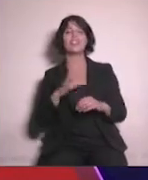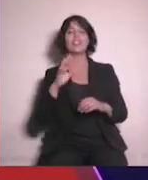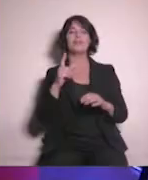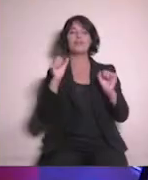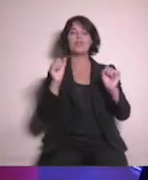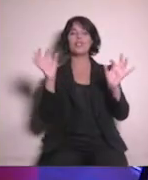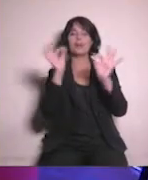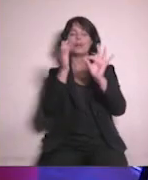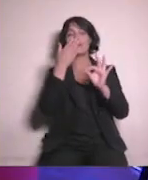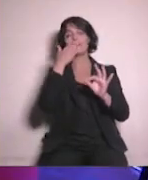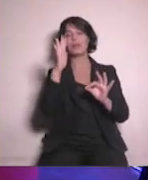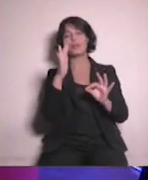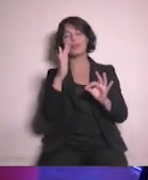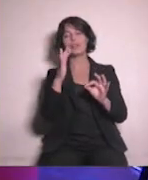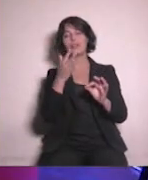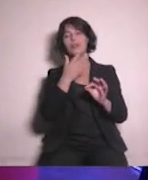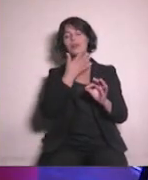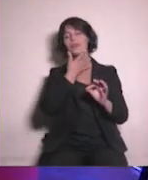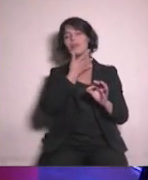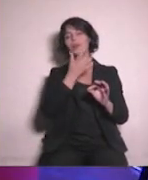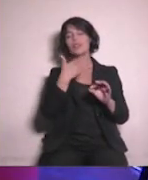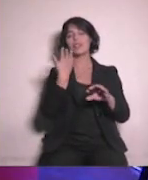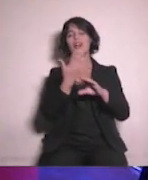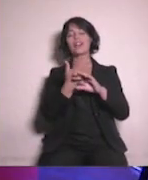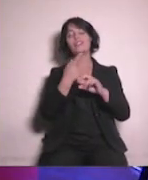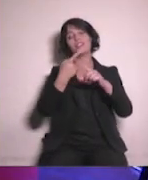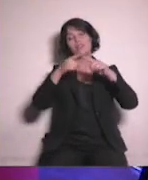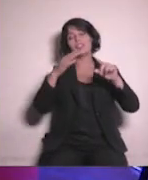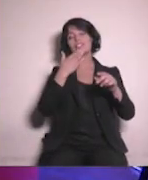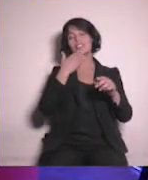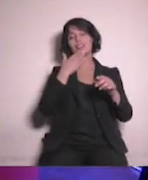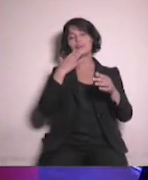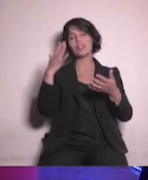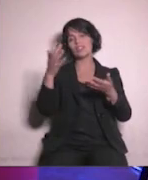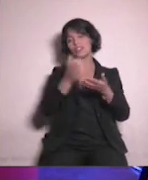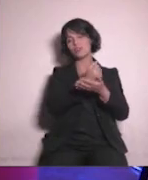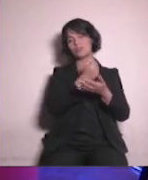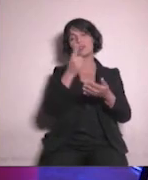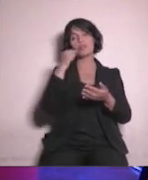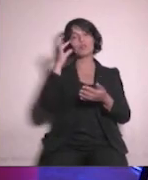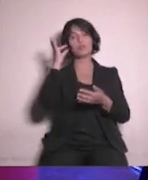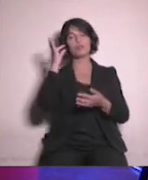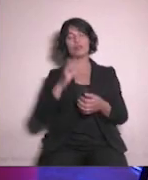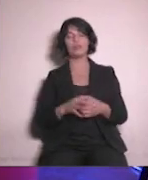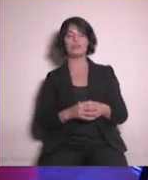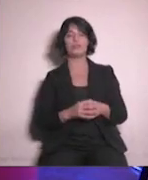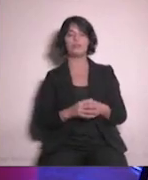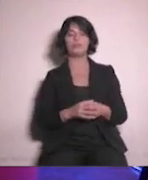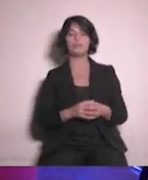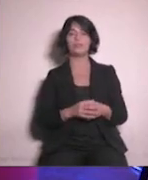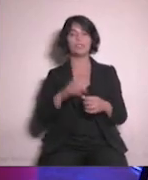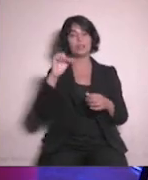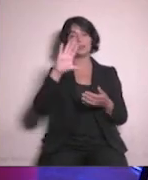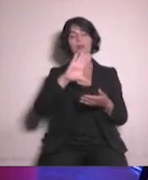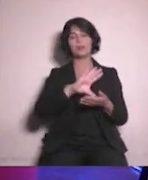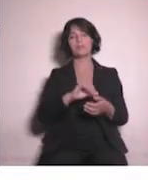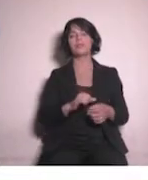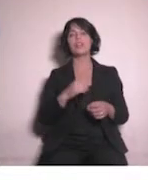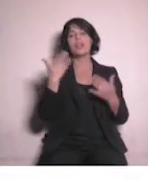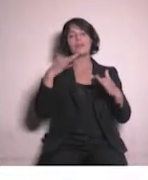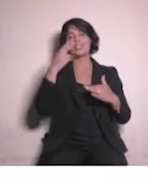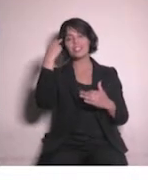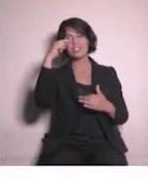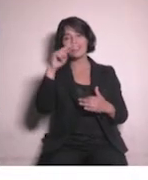explicarían bastante más por diferencias salariales que todavía existen en este país. Y lo otro que es importante